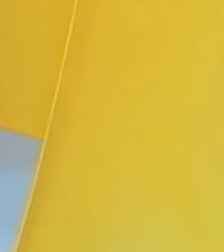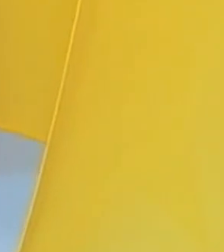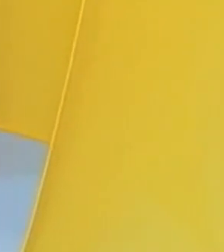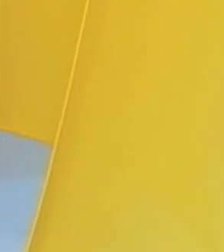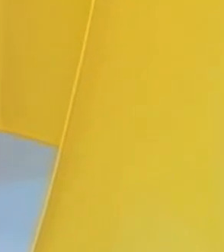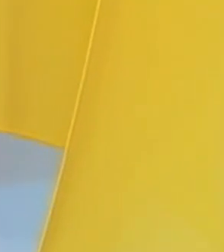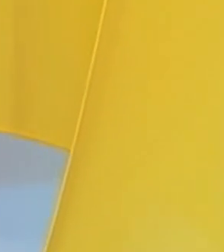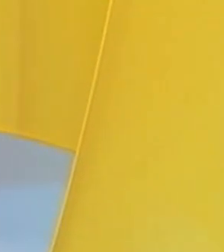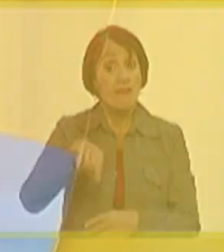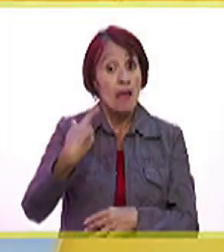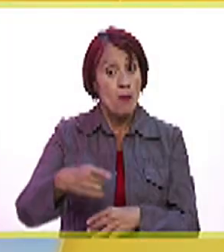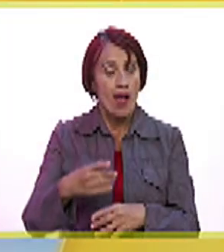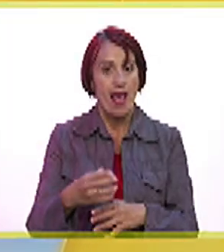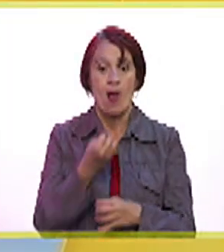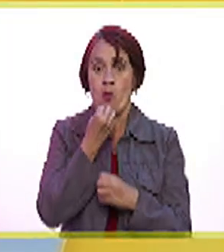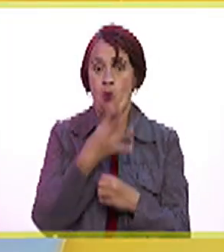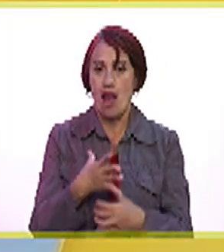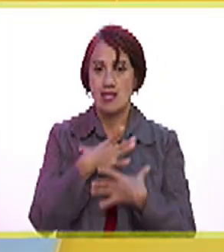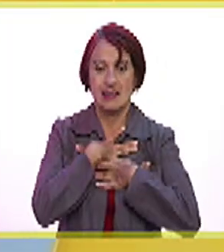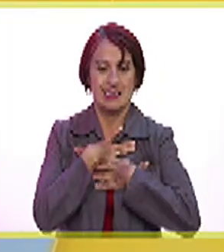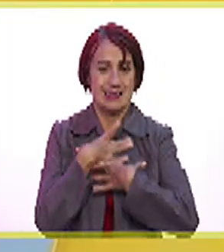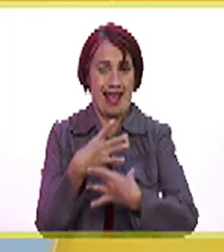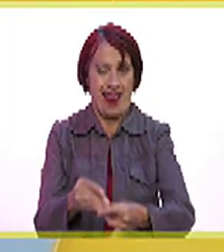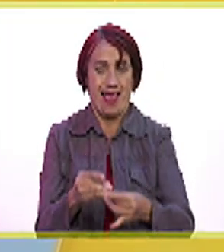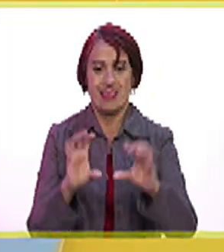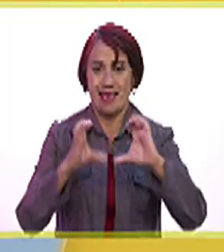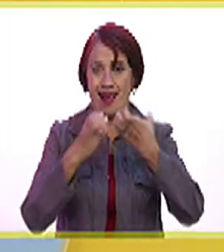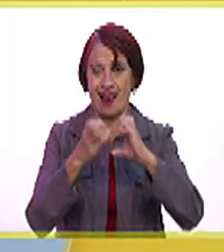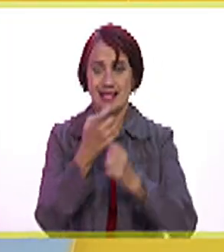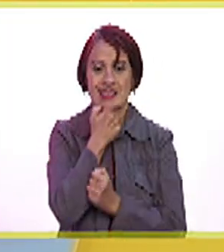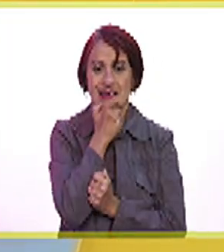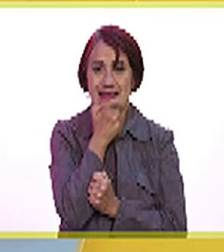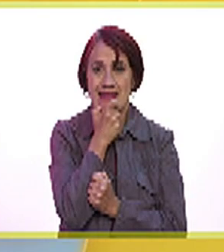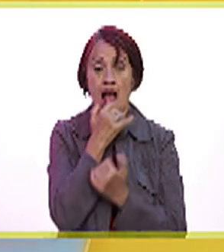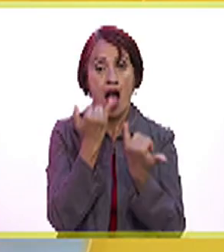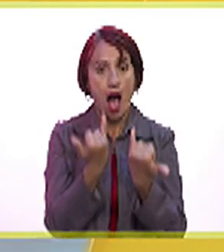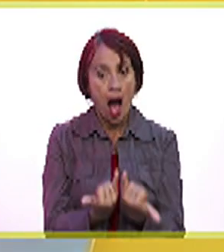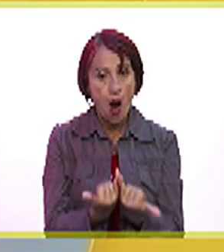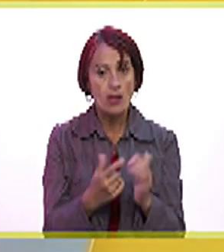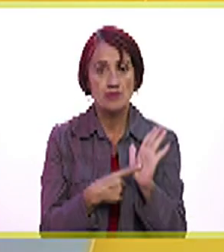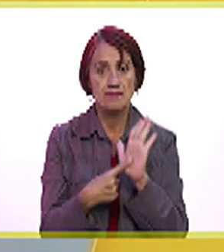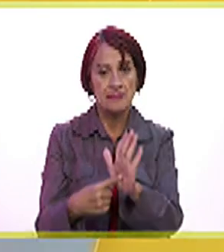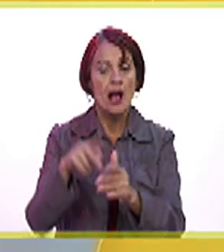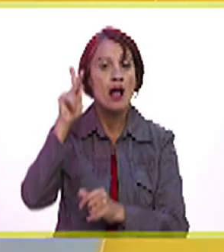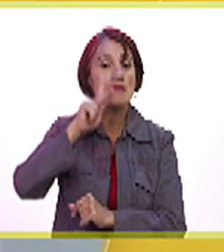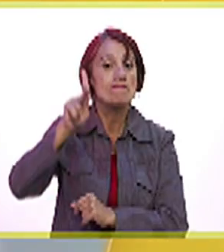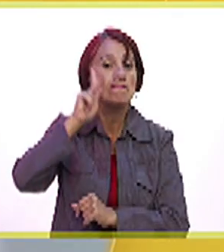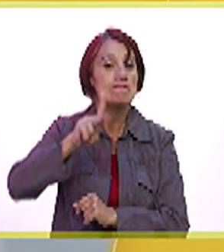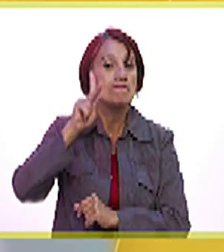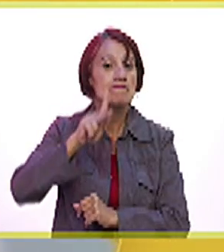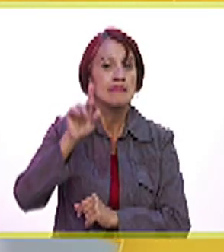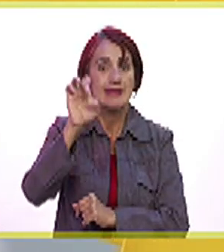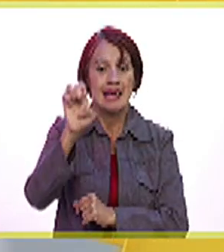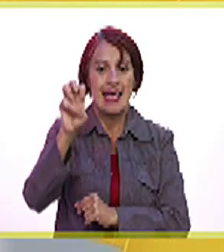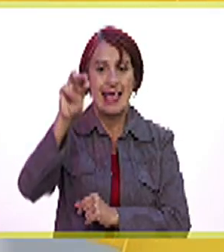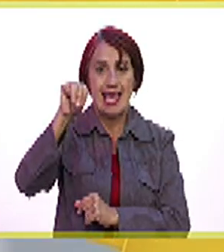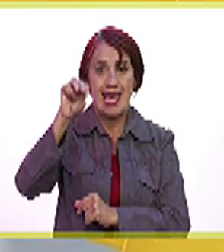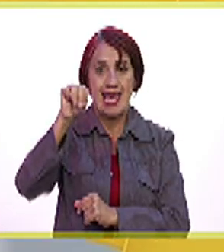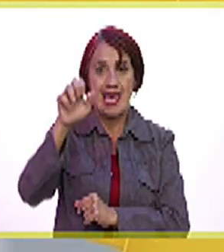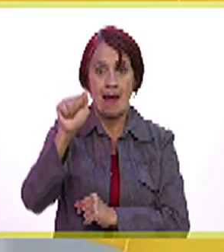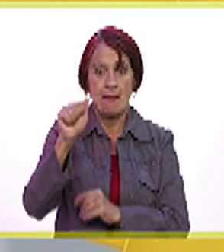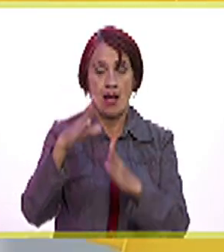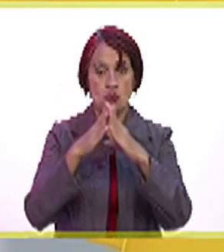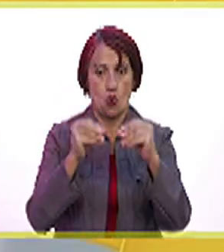Y luego de esta maravillosa clase de inglés, ahora nos vamos con la profesora Emma Borromé, porque